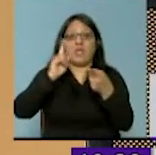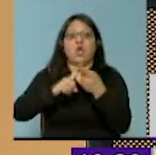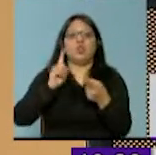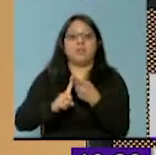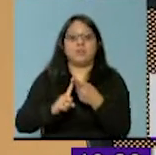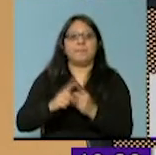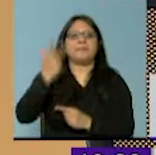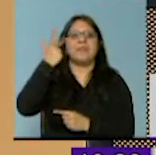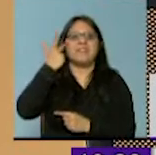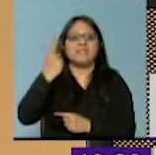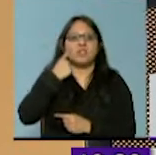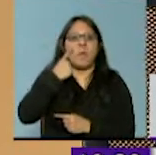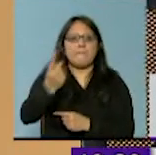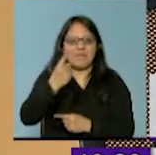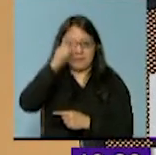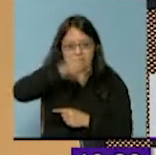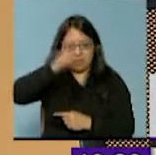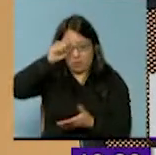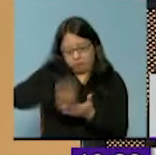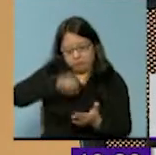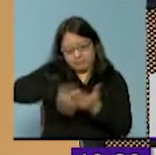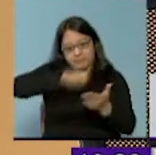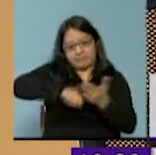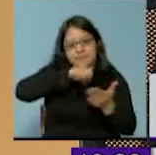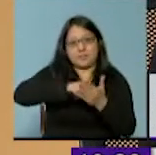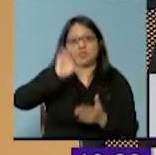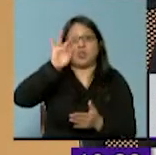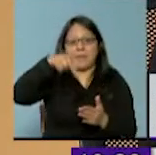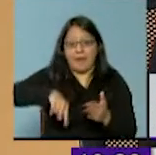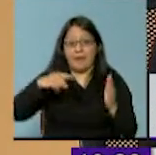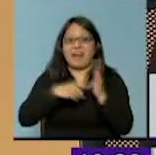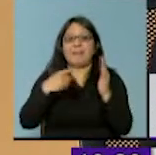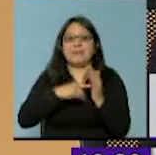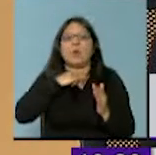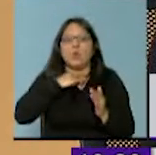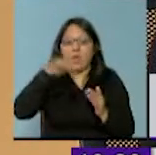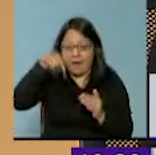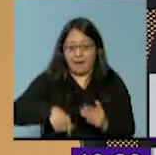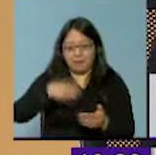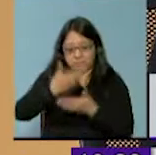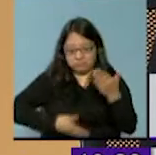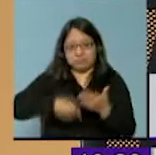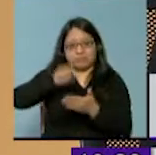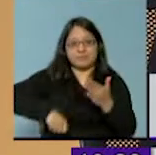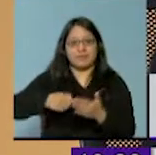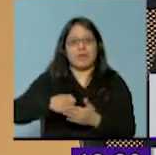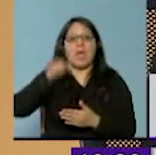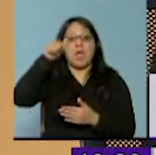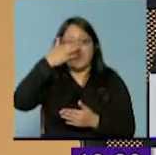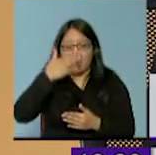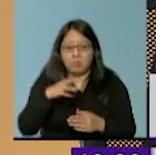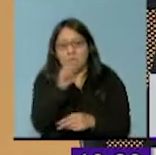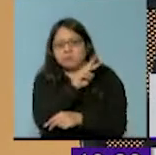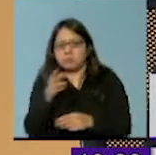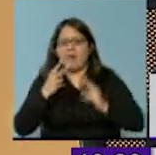indicaba 18.000 personas inscritas, solamente en capital. Después hay que hacer un recorrido, hay que hacer una inscripción itinerante por el